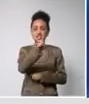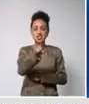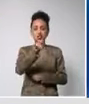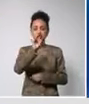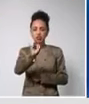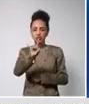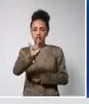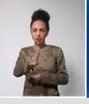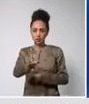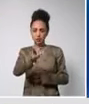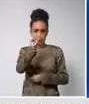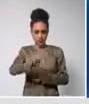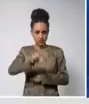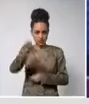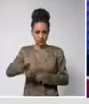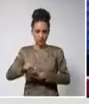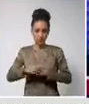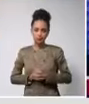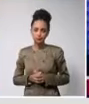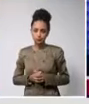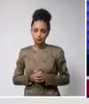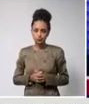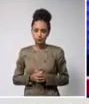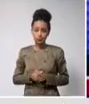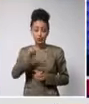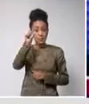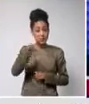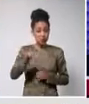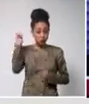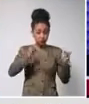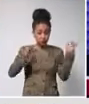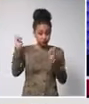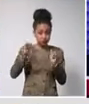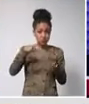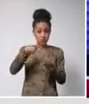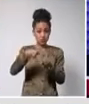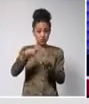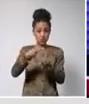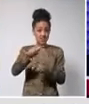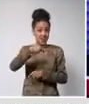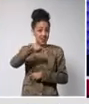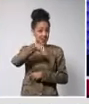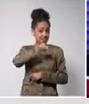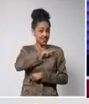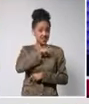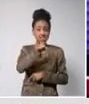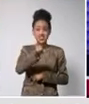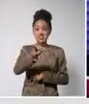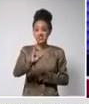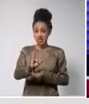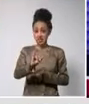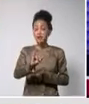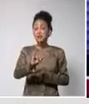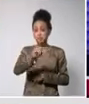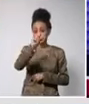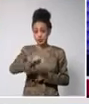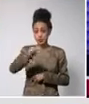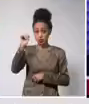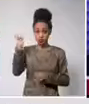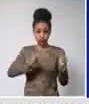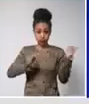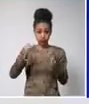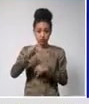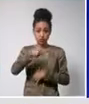179. Los casos importados que se diagnosticaron ayer, los 16 casos importados, de